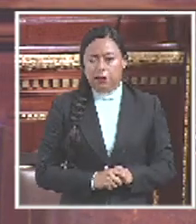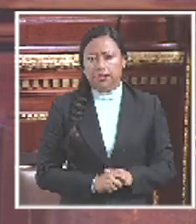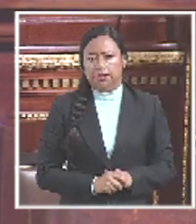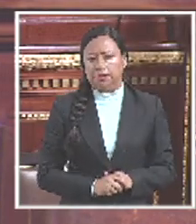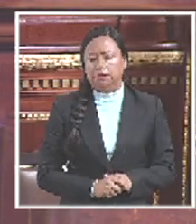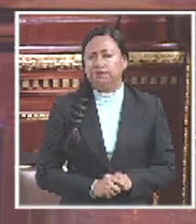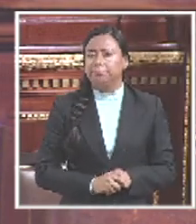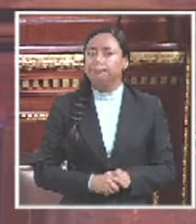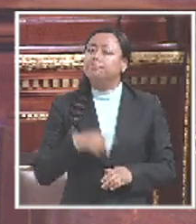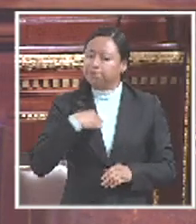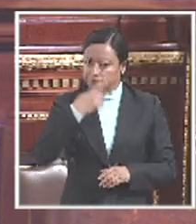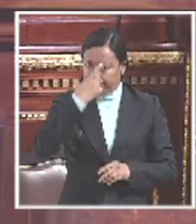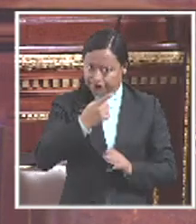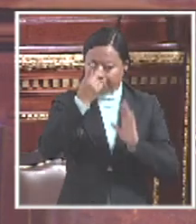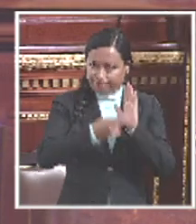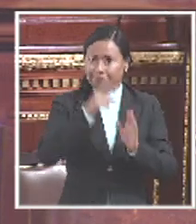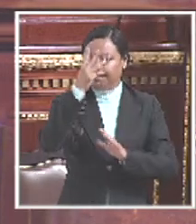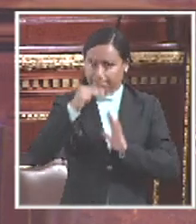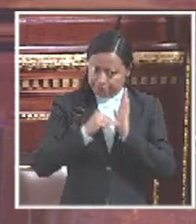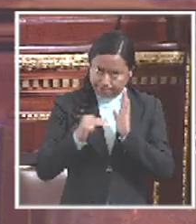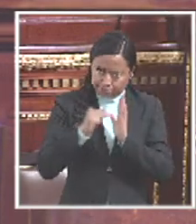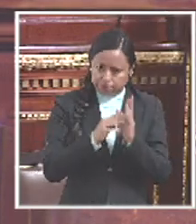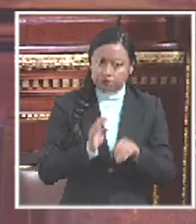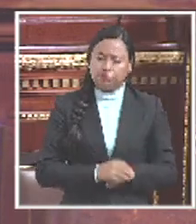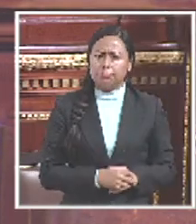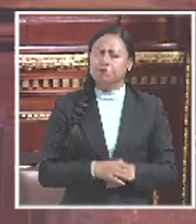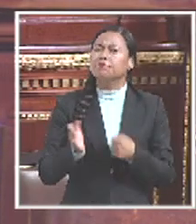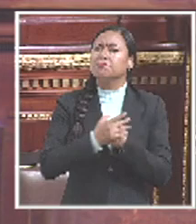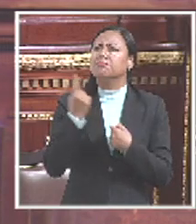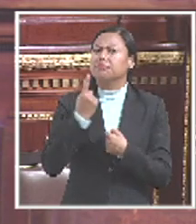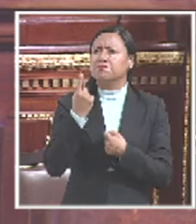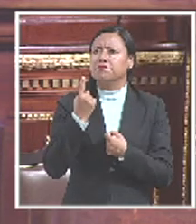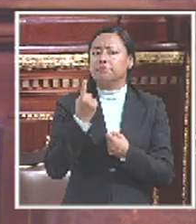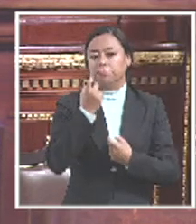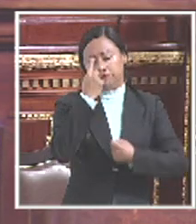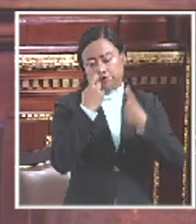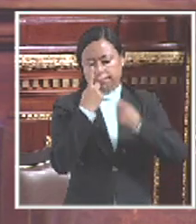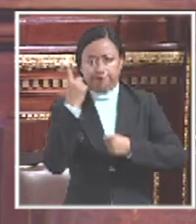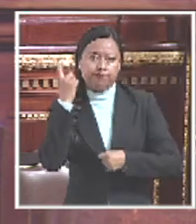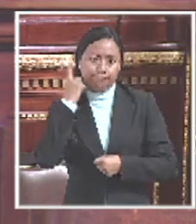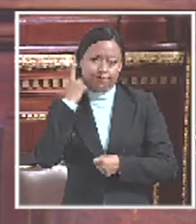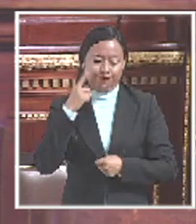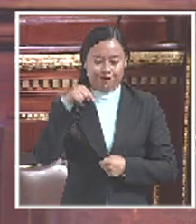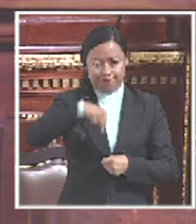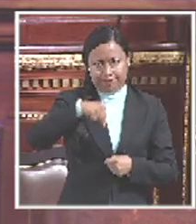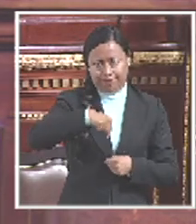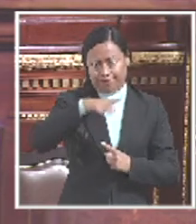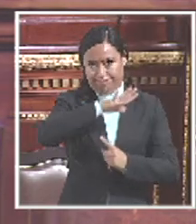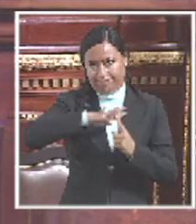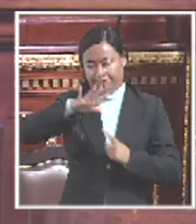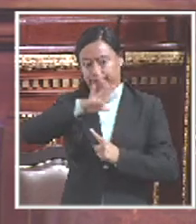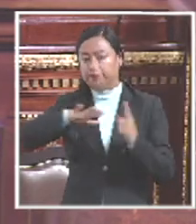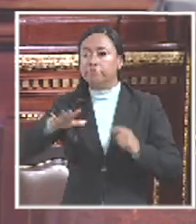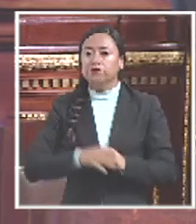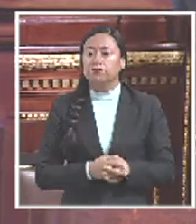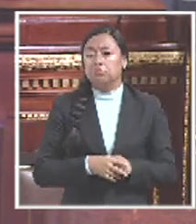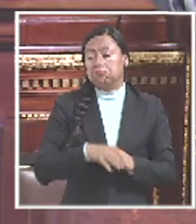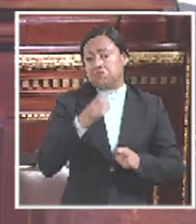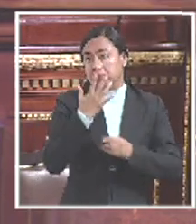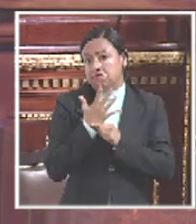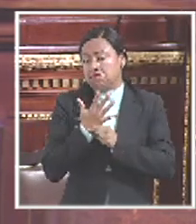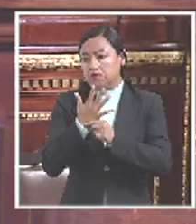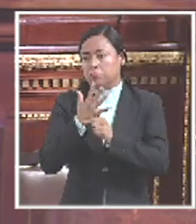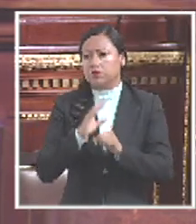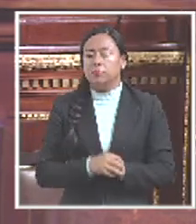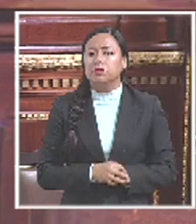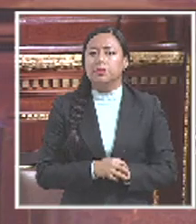subrayo porque hay quienes, diputados locales, afirman que es una cosa de la